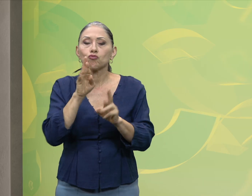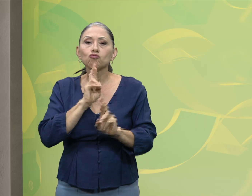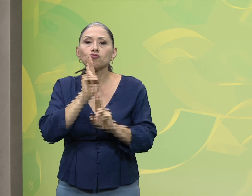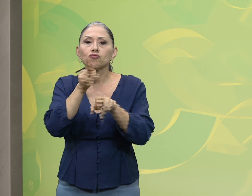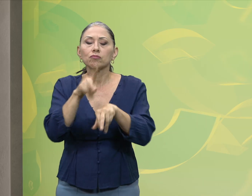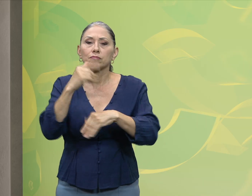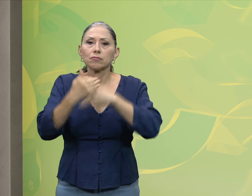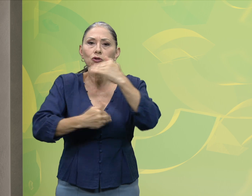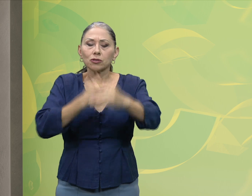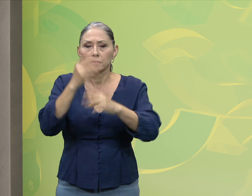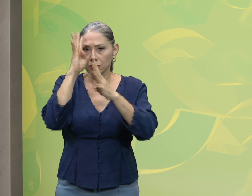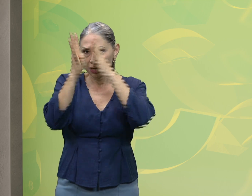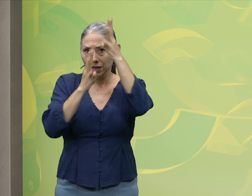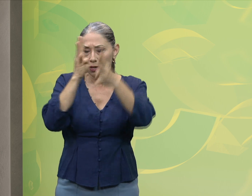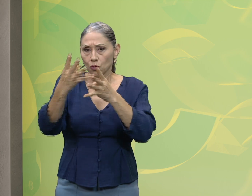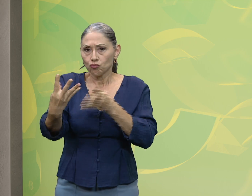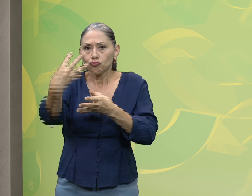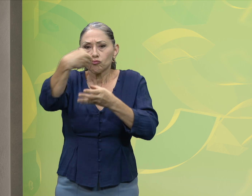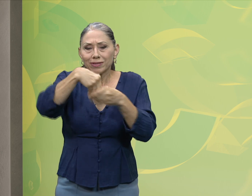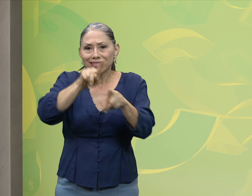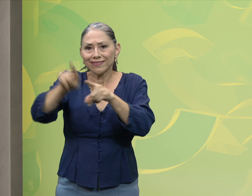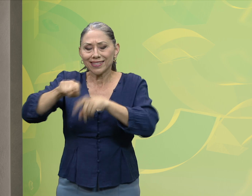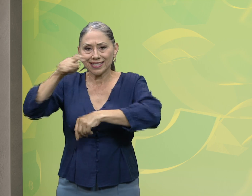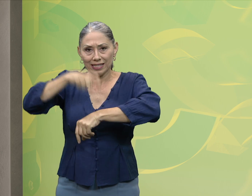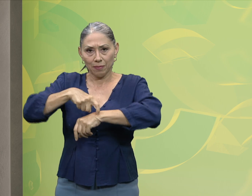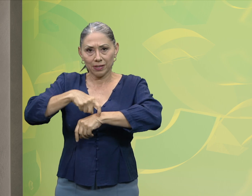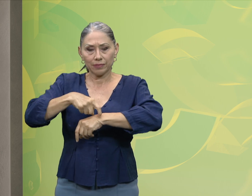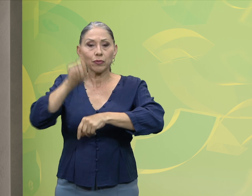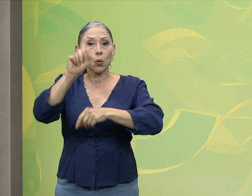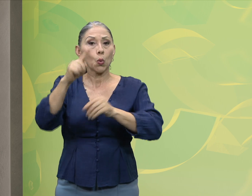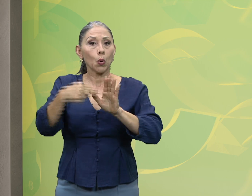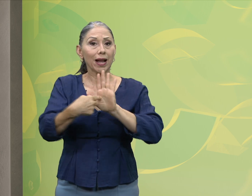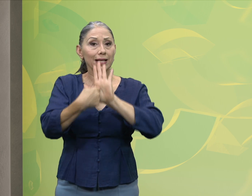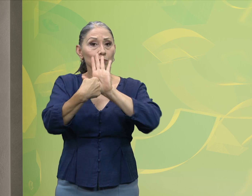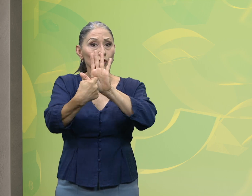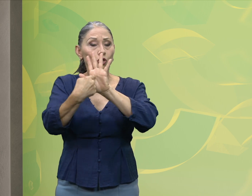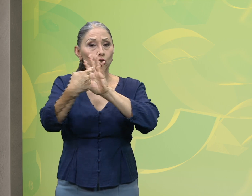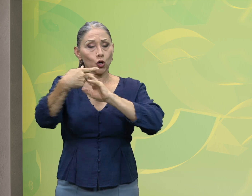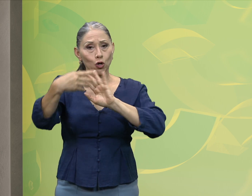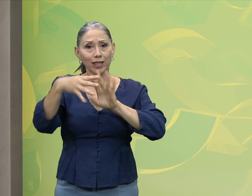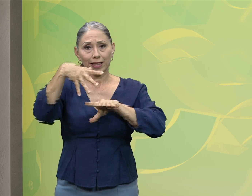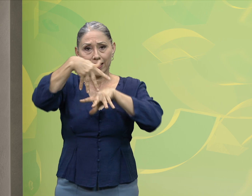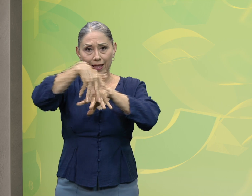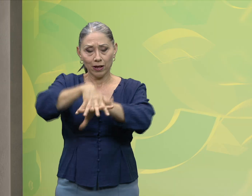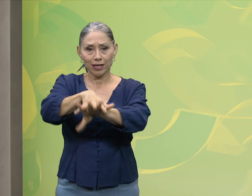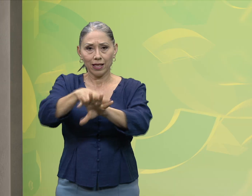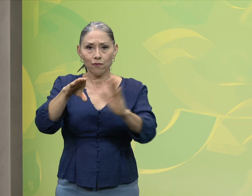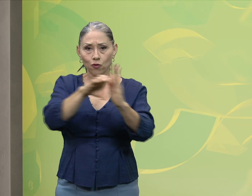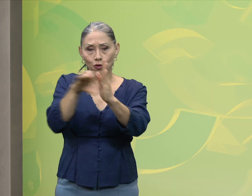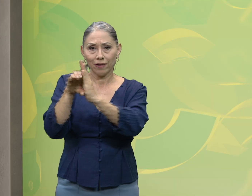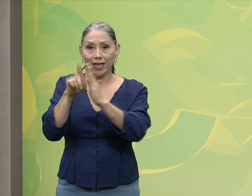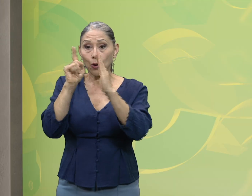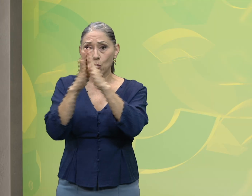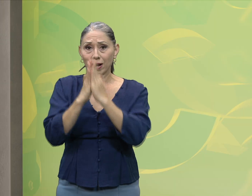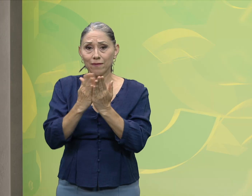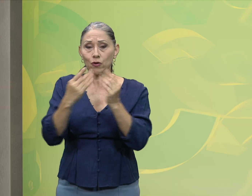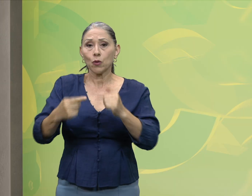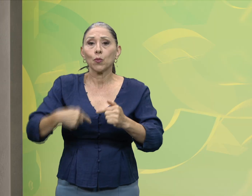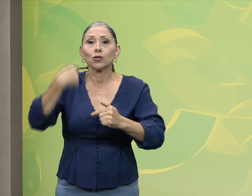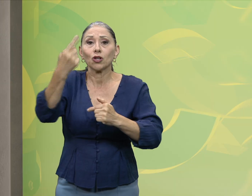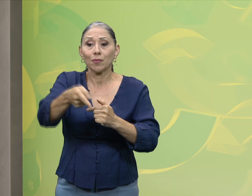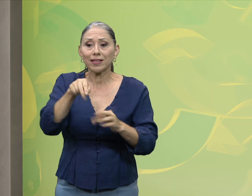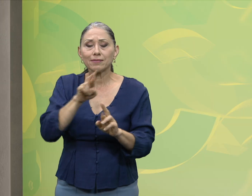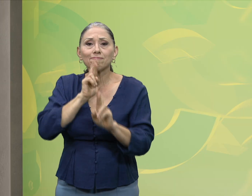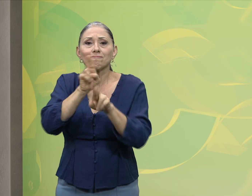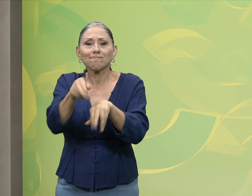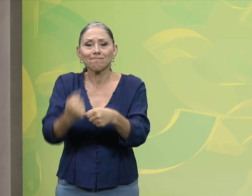resultado de un proceso creativo que involucró varias etapas: una exposición inclusiva de fotografía, un libro y posteriormente este